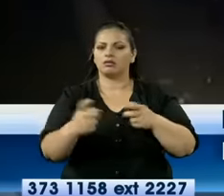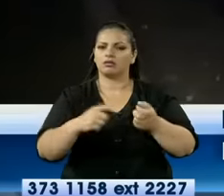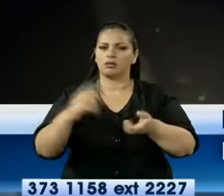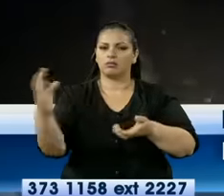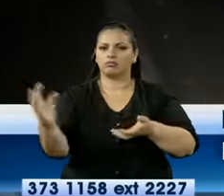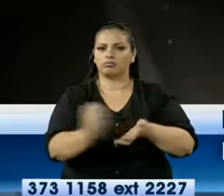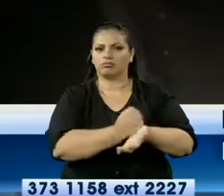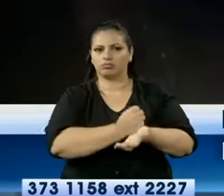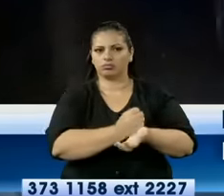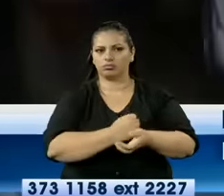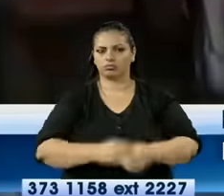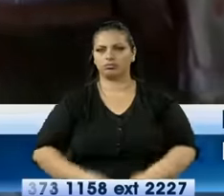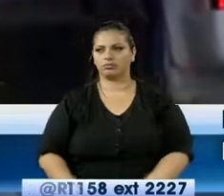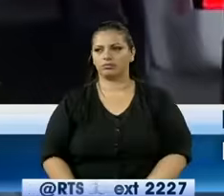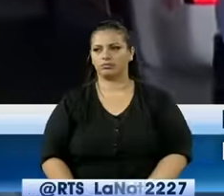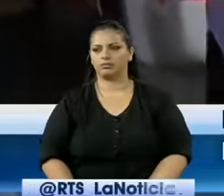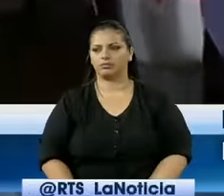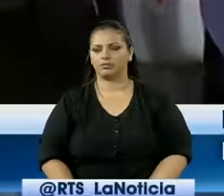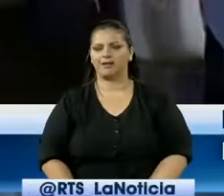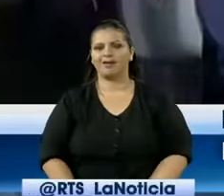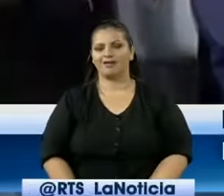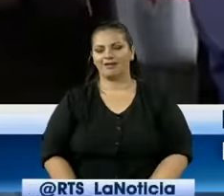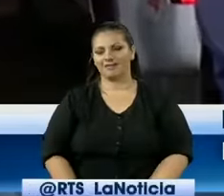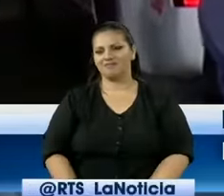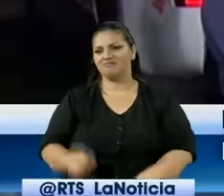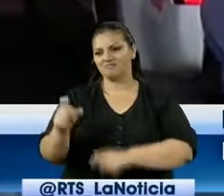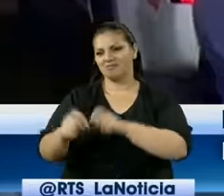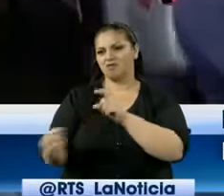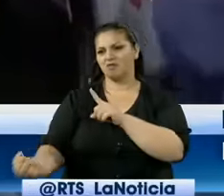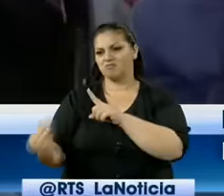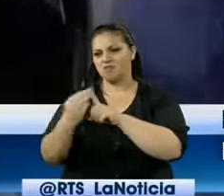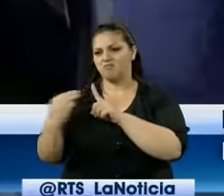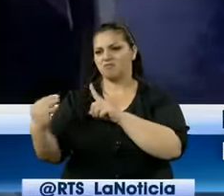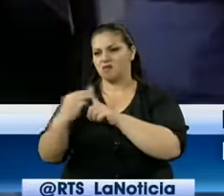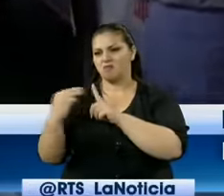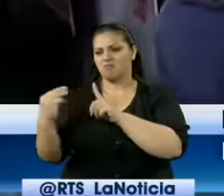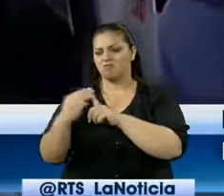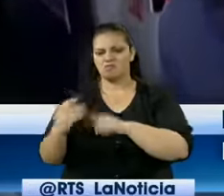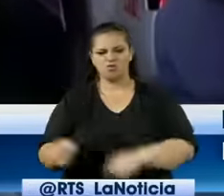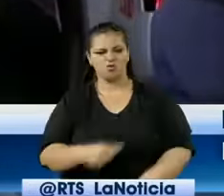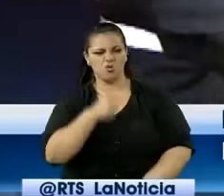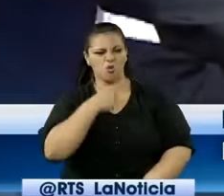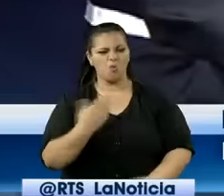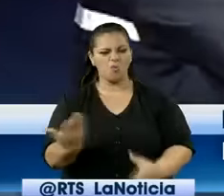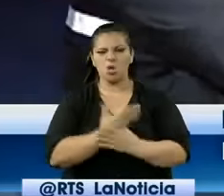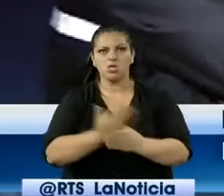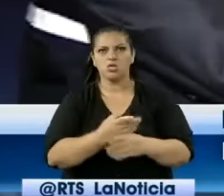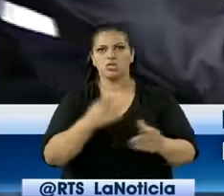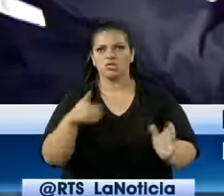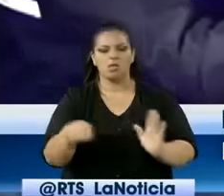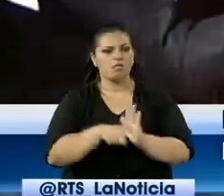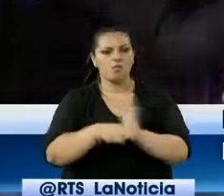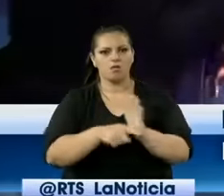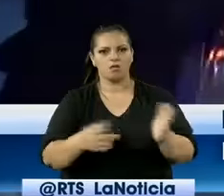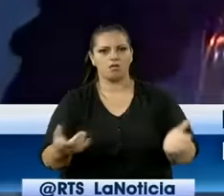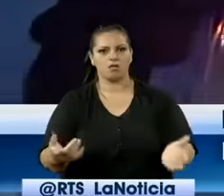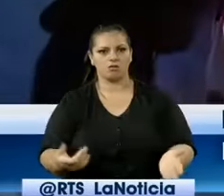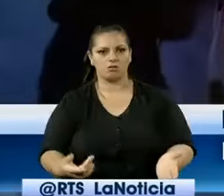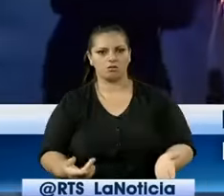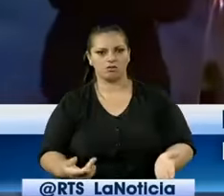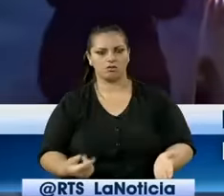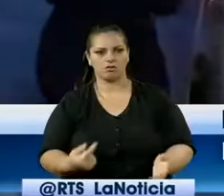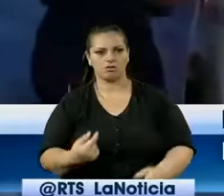saludo que los responsables me envían por hostigoso, por fastidioso. Yo no soy hijo de Puerto López,